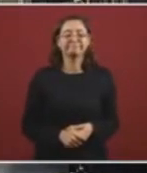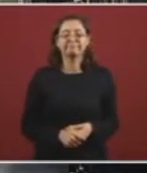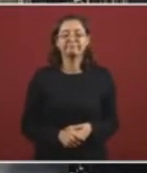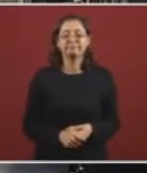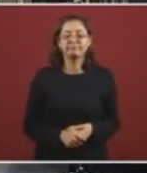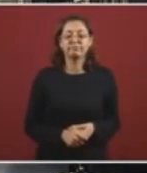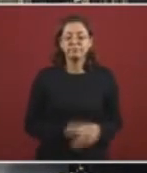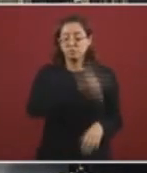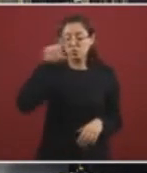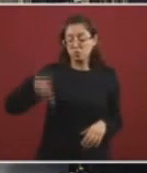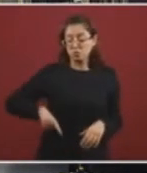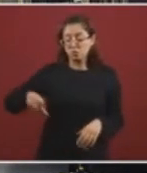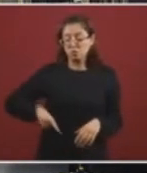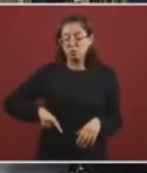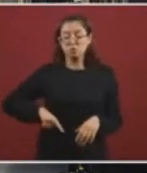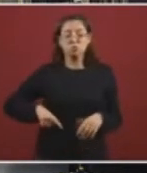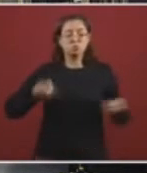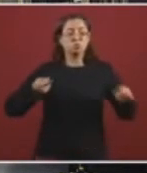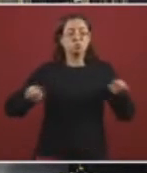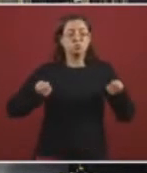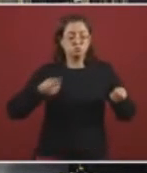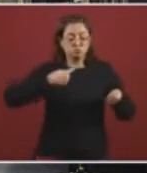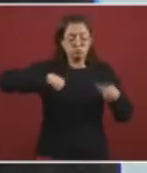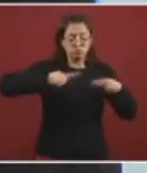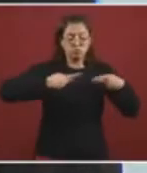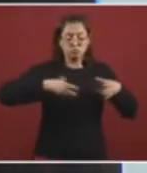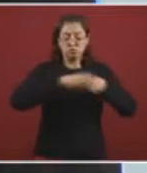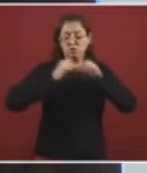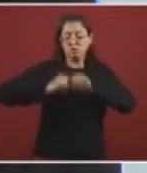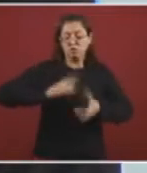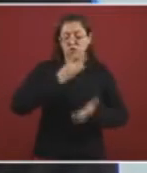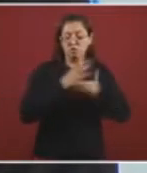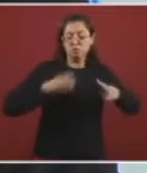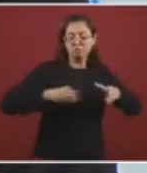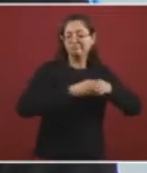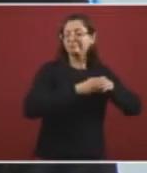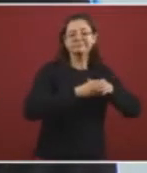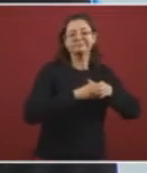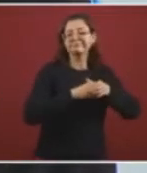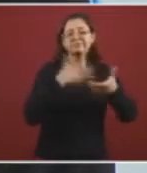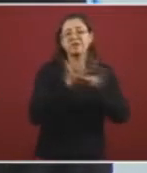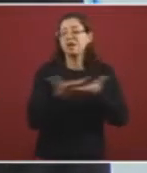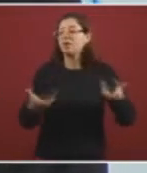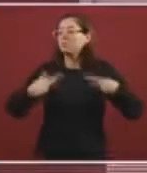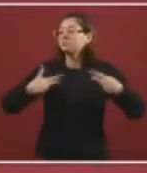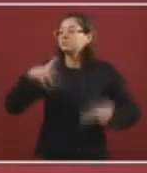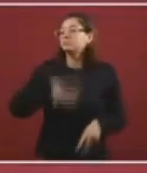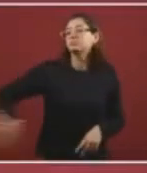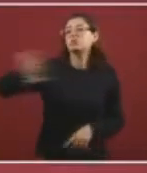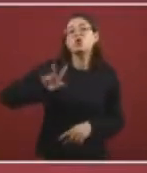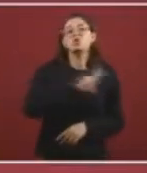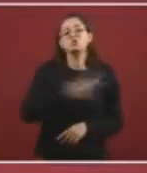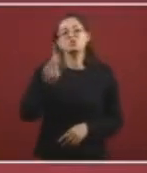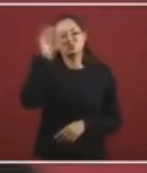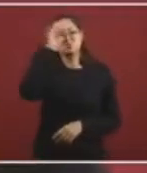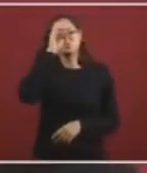O el gobierno es asunto de los gobernantes, no, es asunto de todos. Entonces,